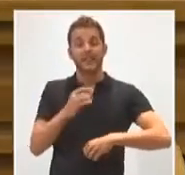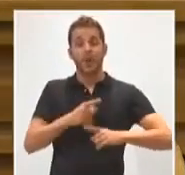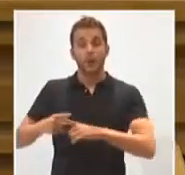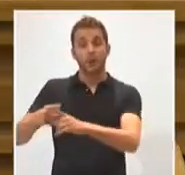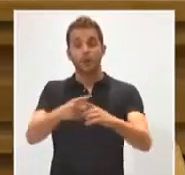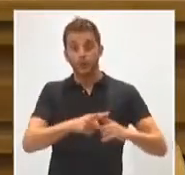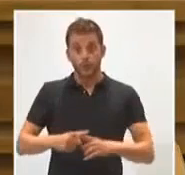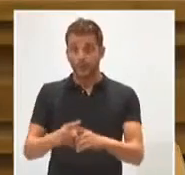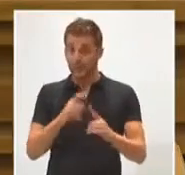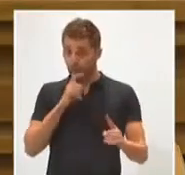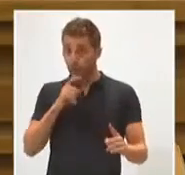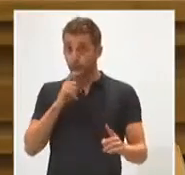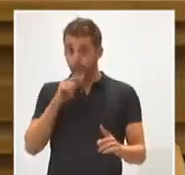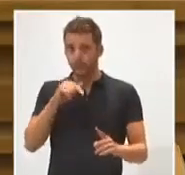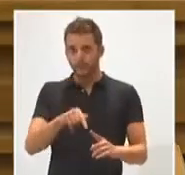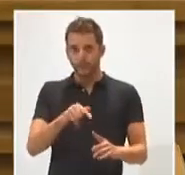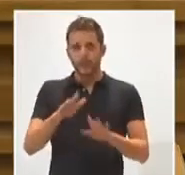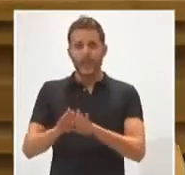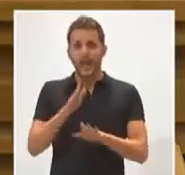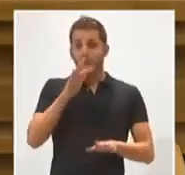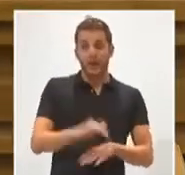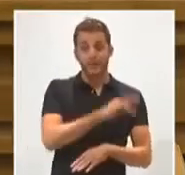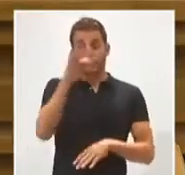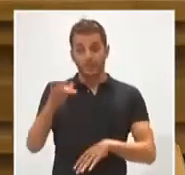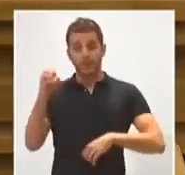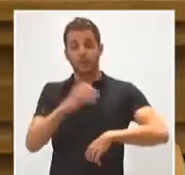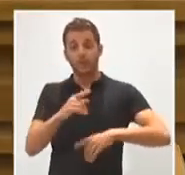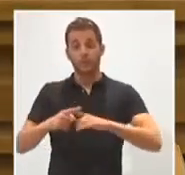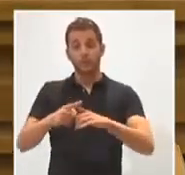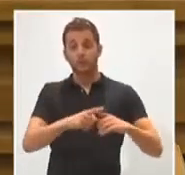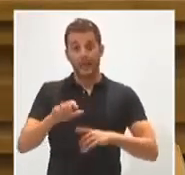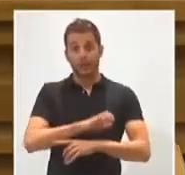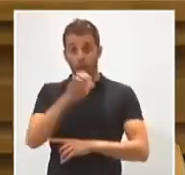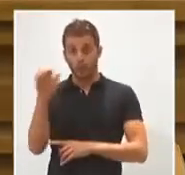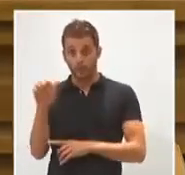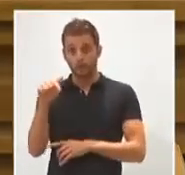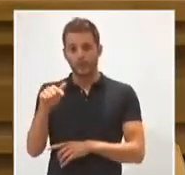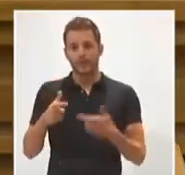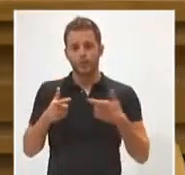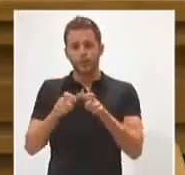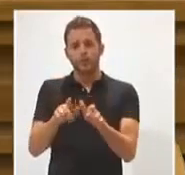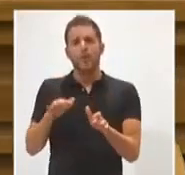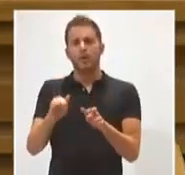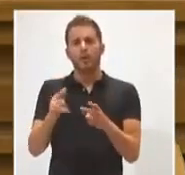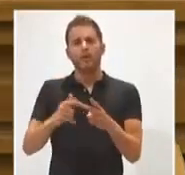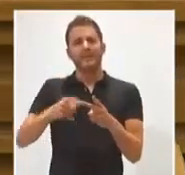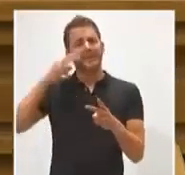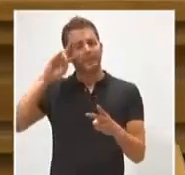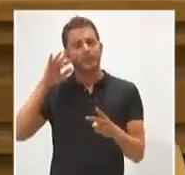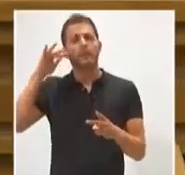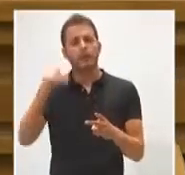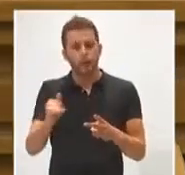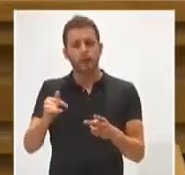tenemos la gran ventaja y pasó a hablarles de los fondos europeos de que tenemos equipo tenemos expertos y tenemos mucha